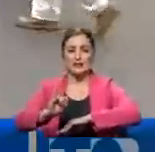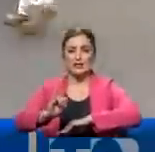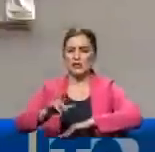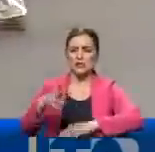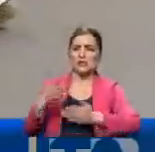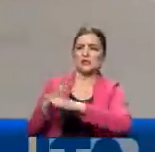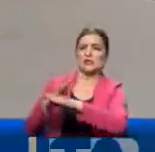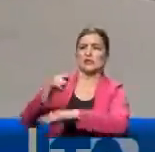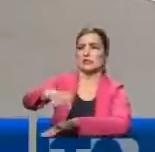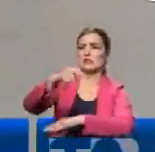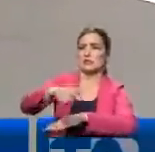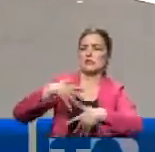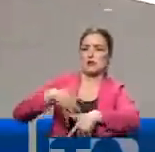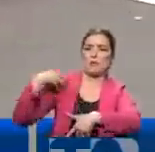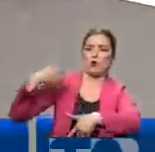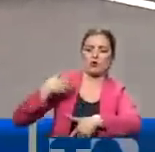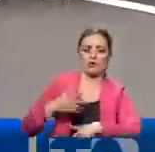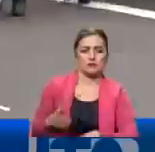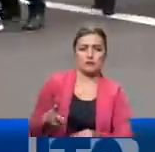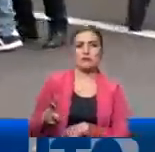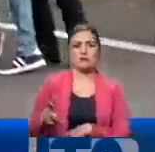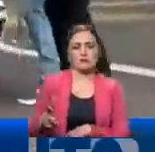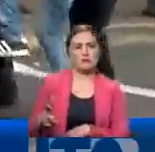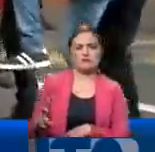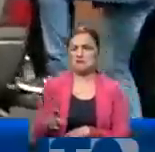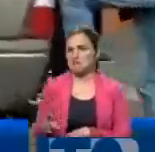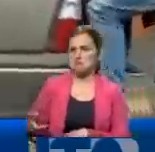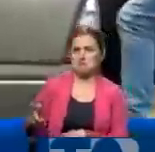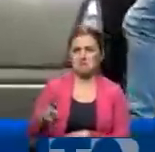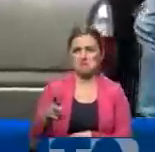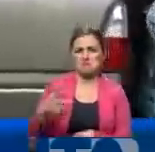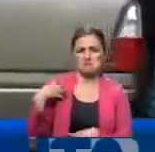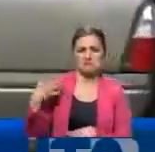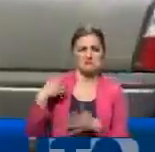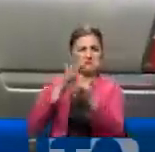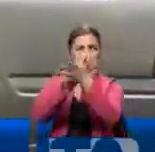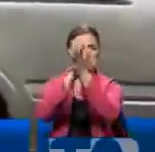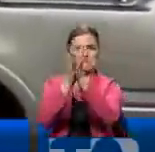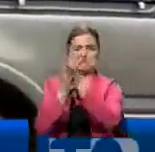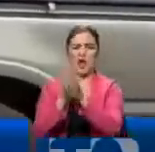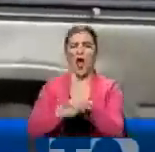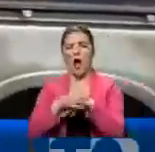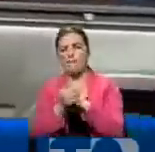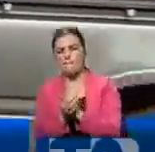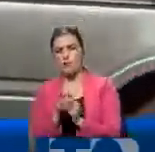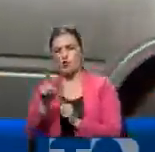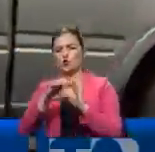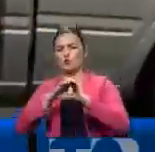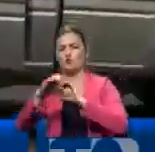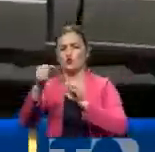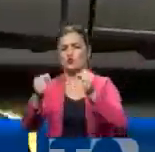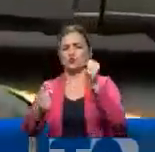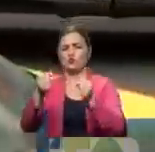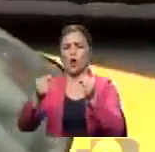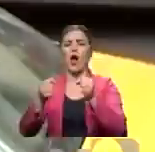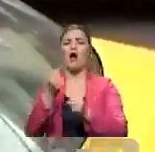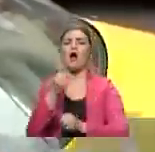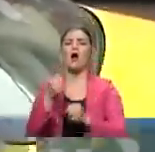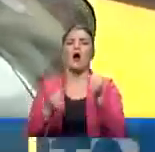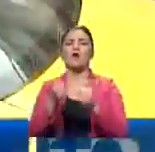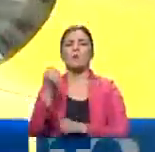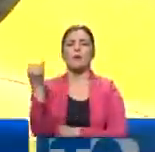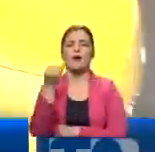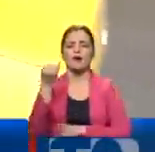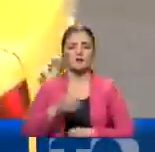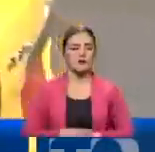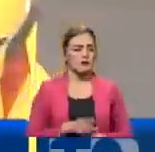ese recorrido y resulta que no hay ninguna manifestación. Esto ya es un abuso de parte de los choferes de los Chillos. ¿Cuánto les